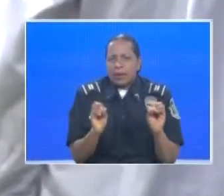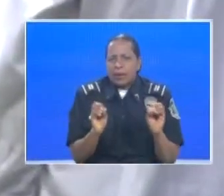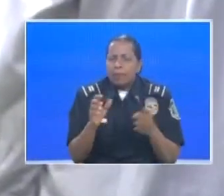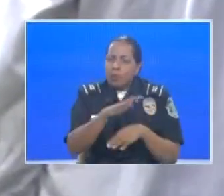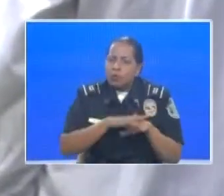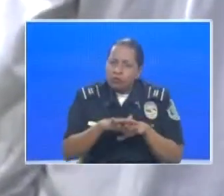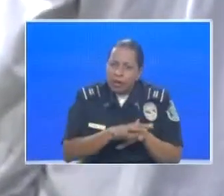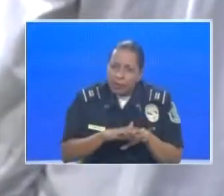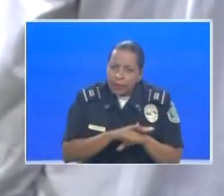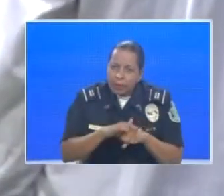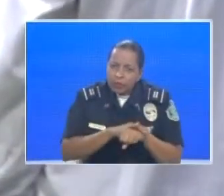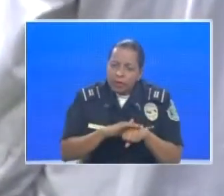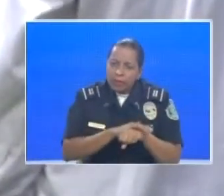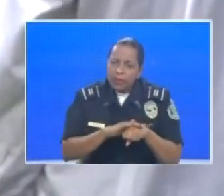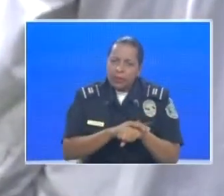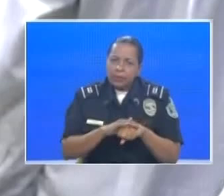enredar